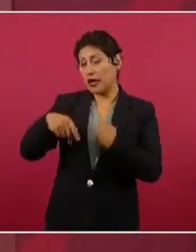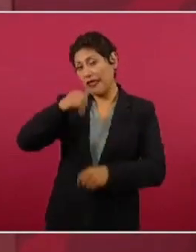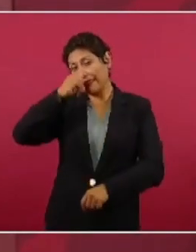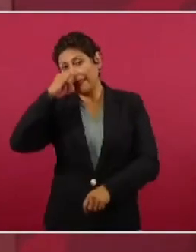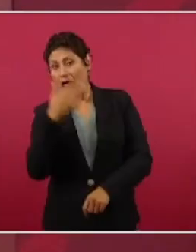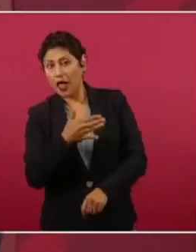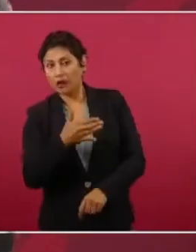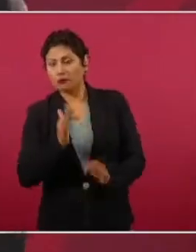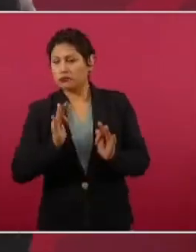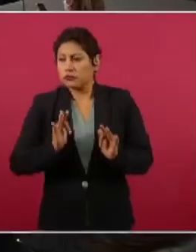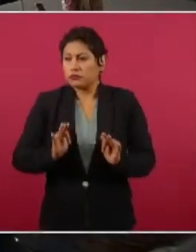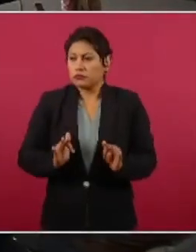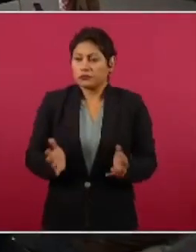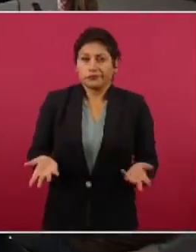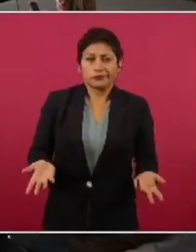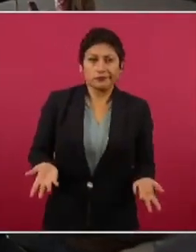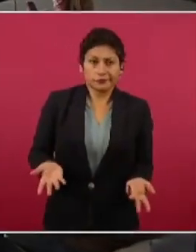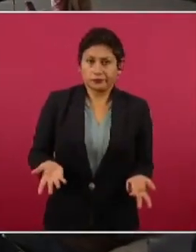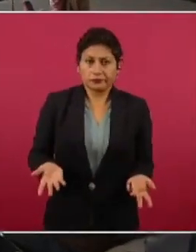Pero no